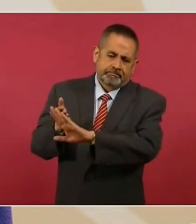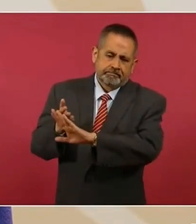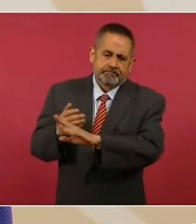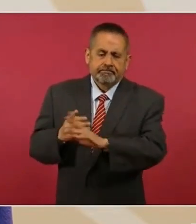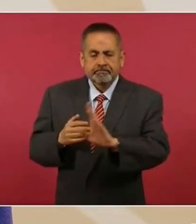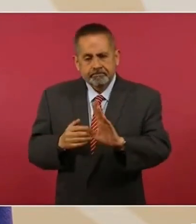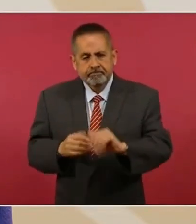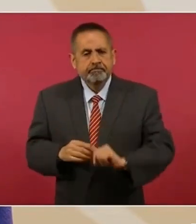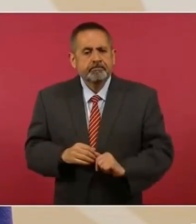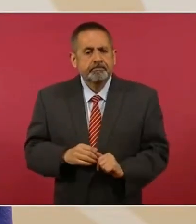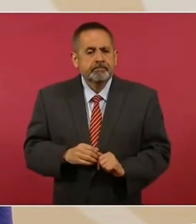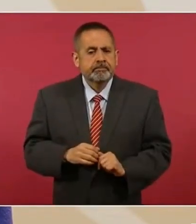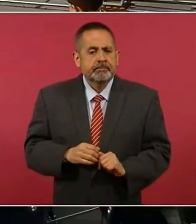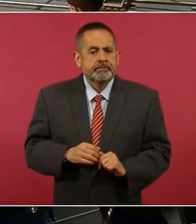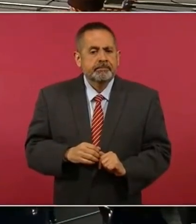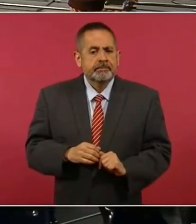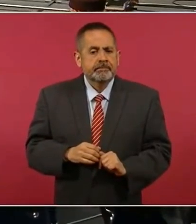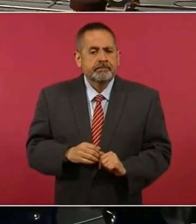Entonces, es